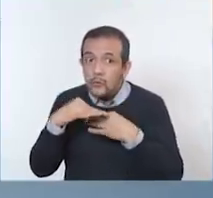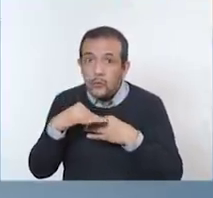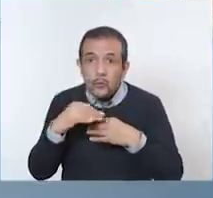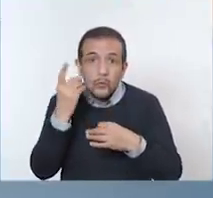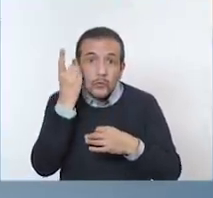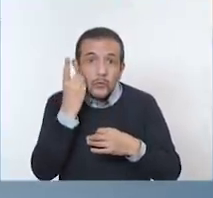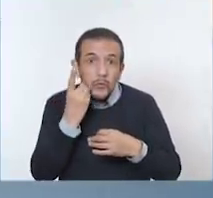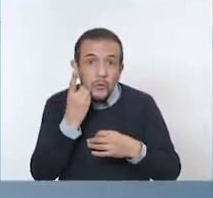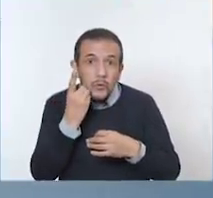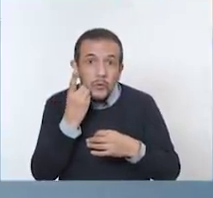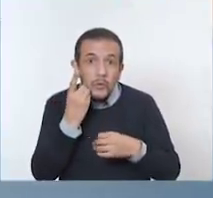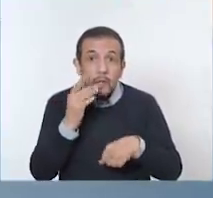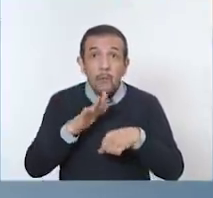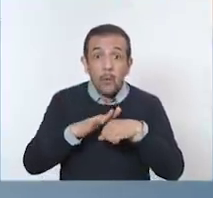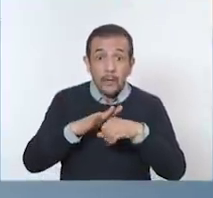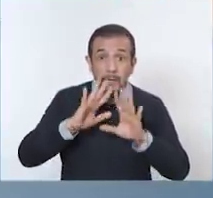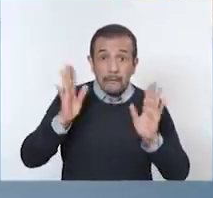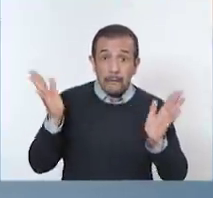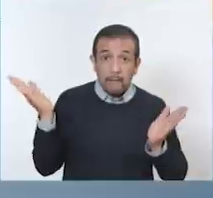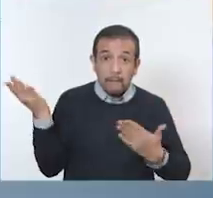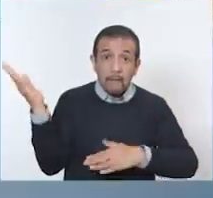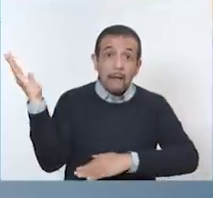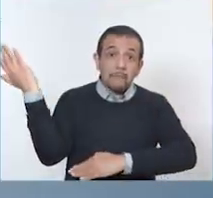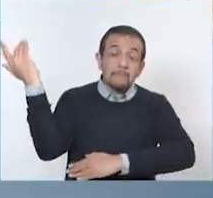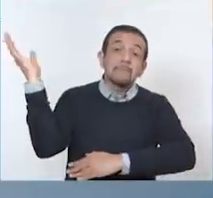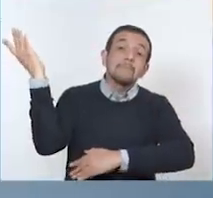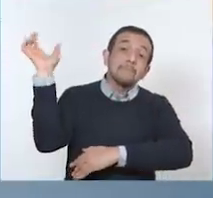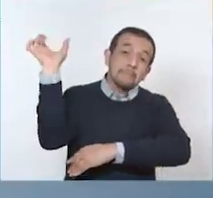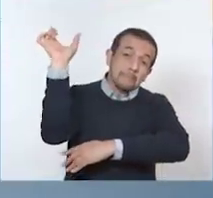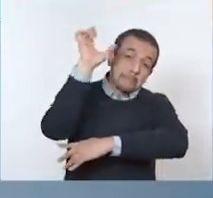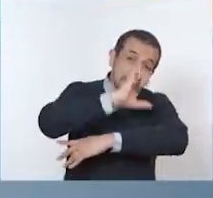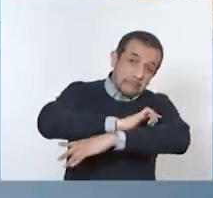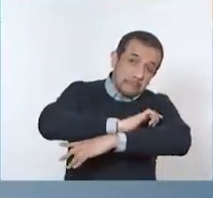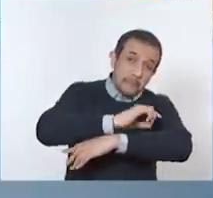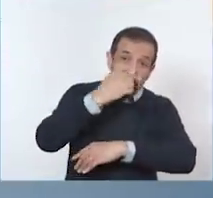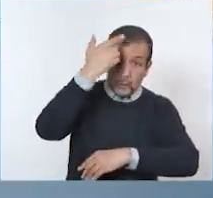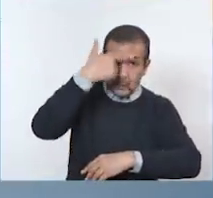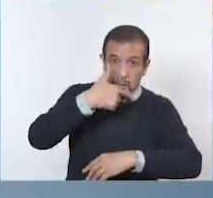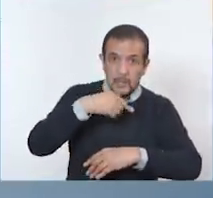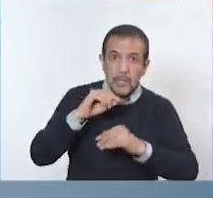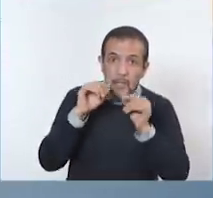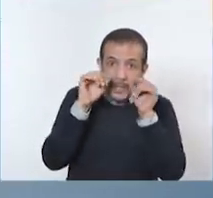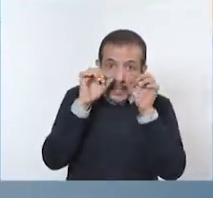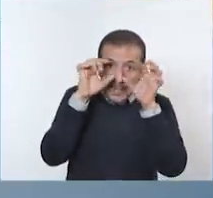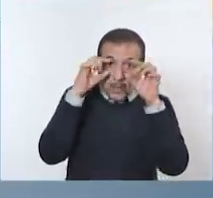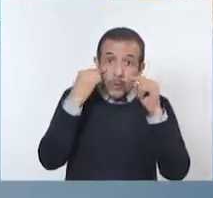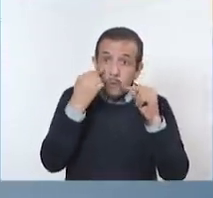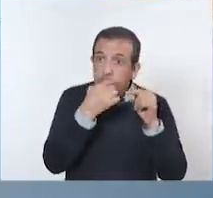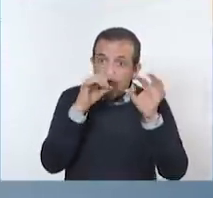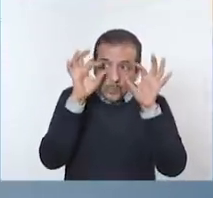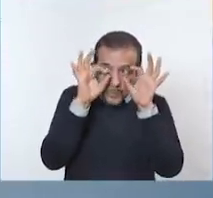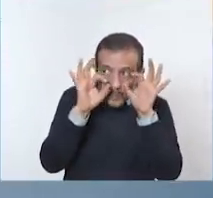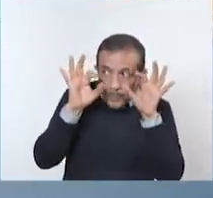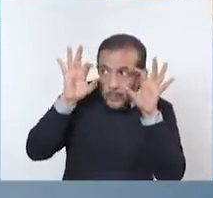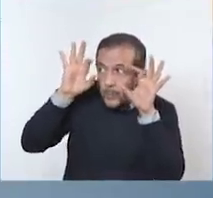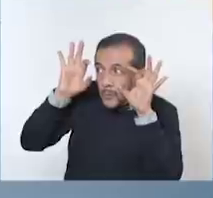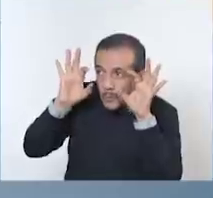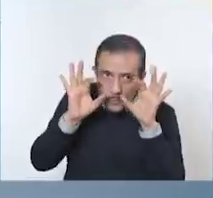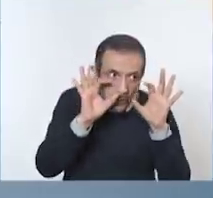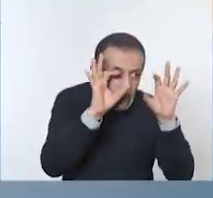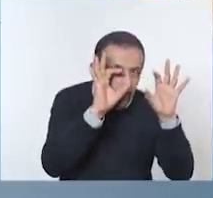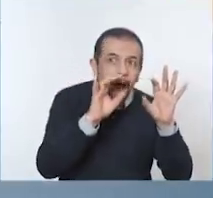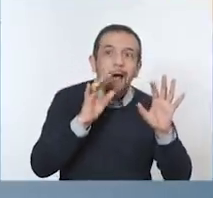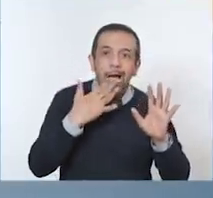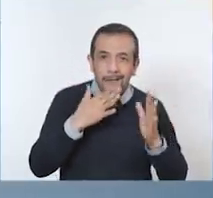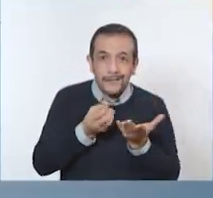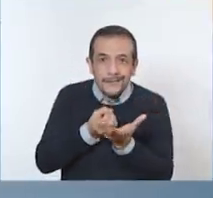dormido, porque era de noche, sacó sus ojotes de tecolote y salió